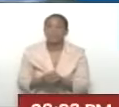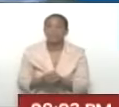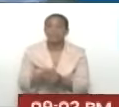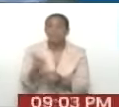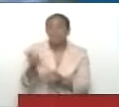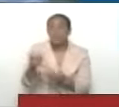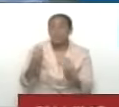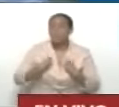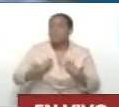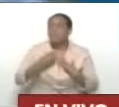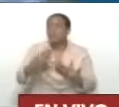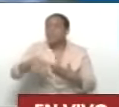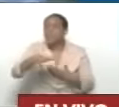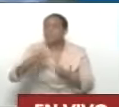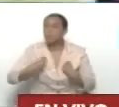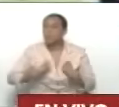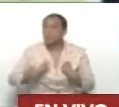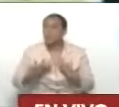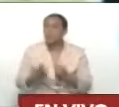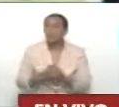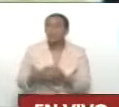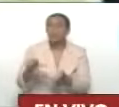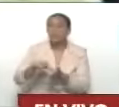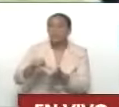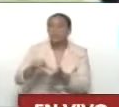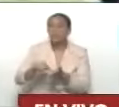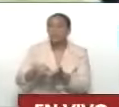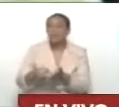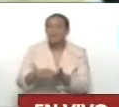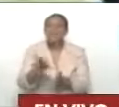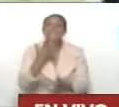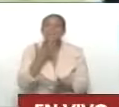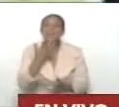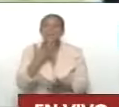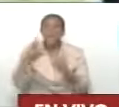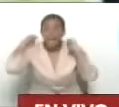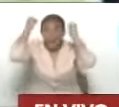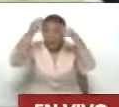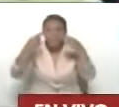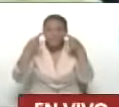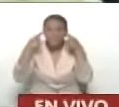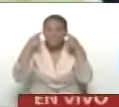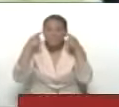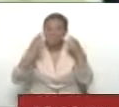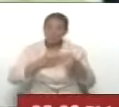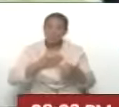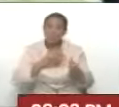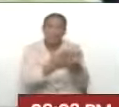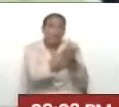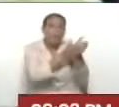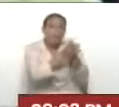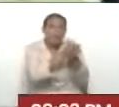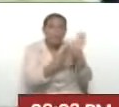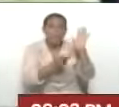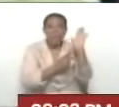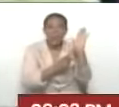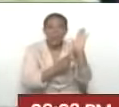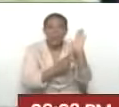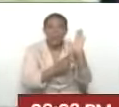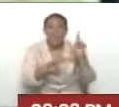¿Tú vienes de dónde, Daniela? Yo soy de San Martín, Capuchinos, pero mi emprendimiento lo tengo en la parroquia